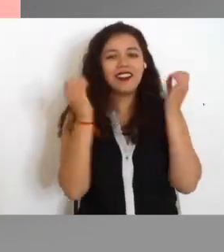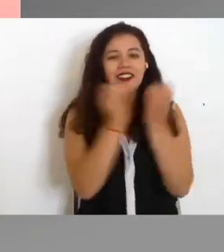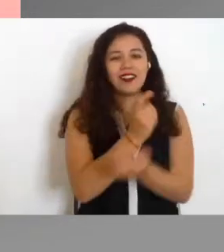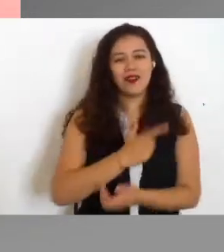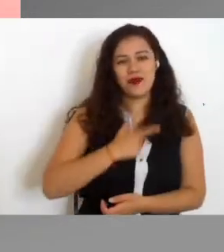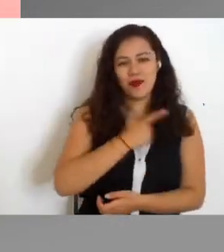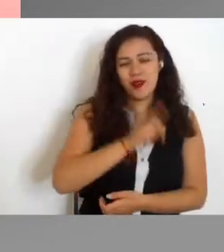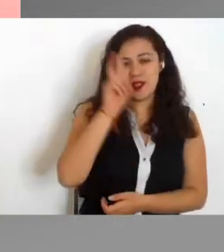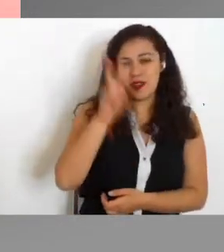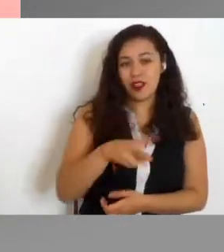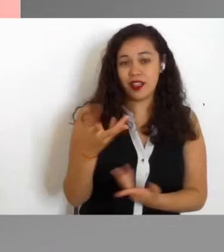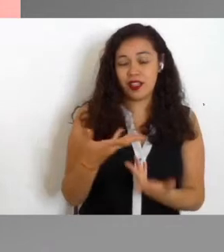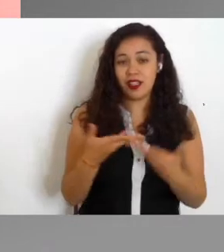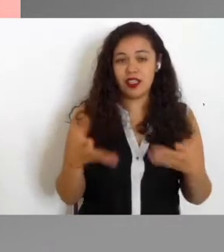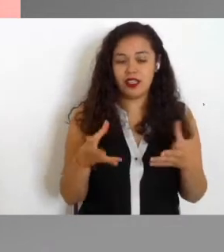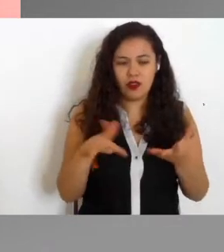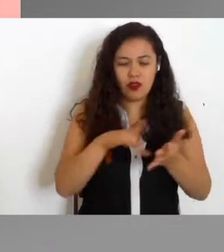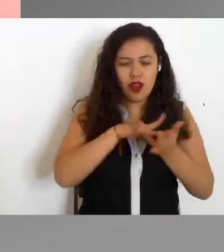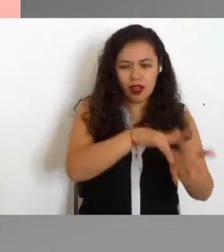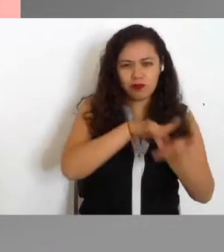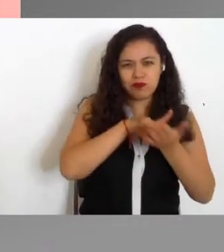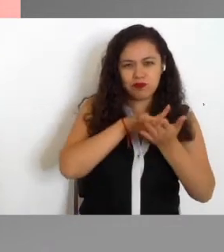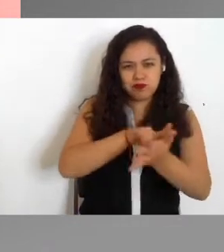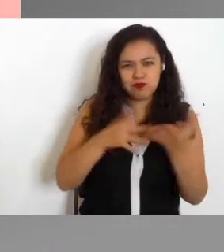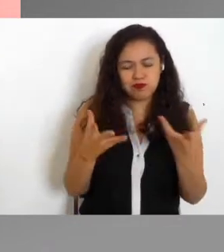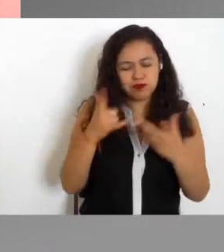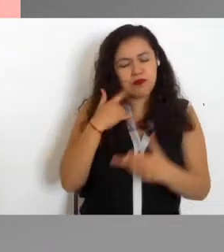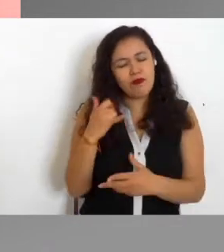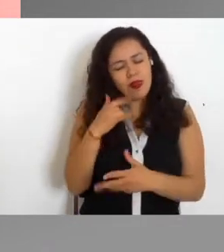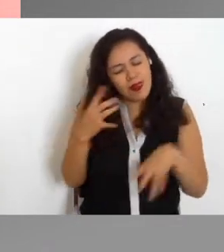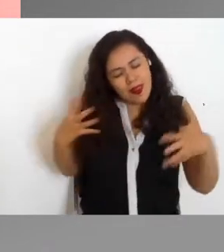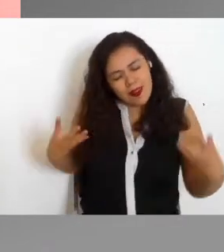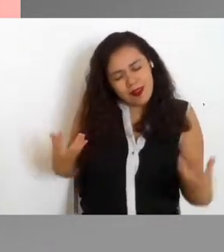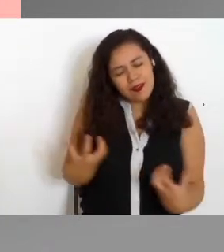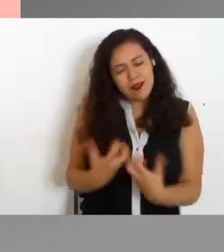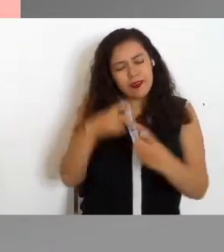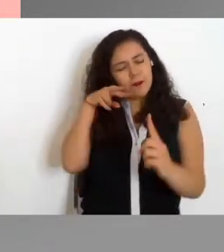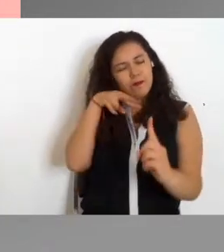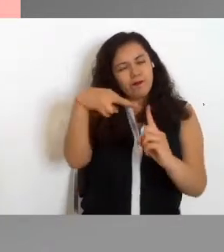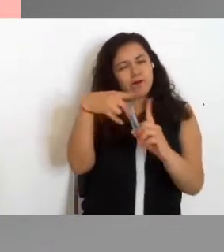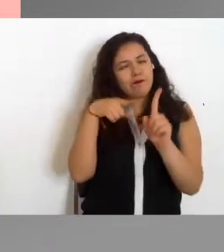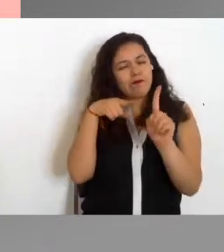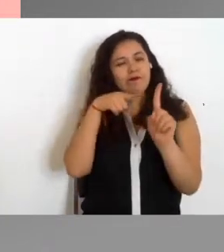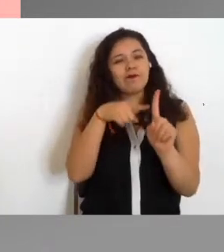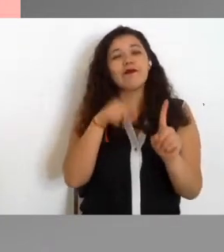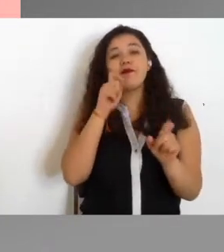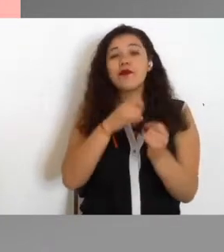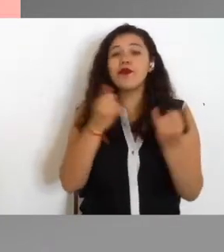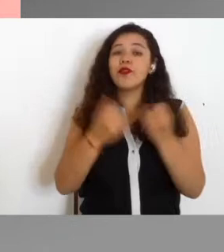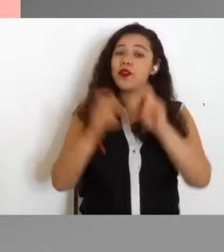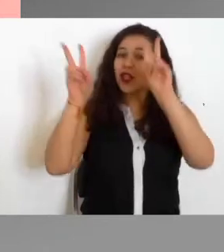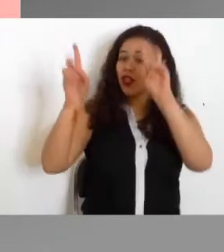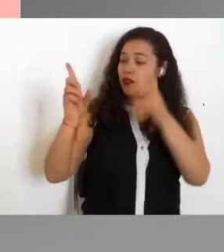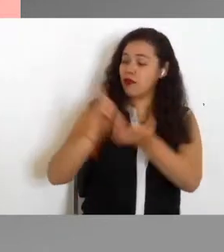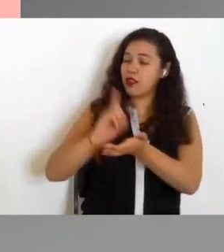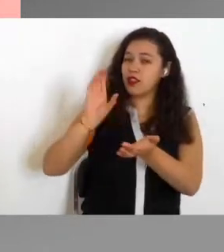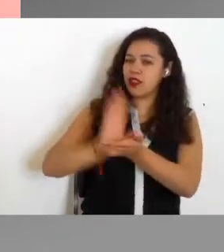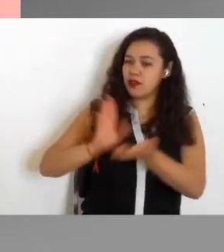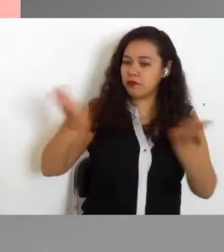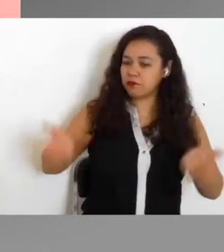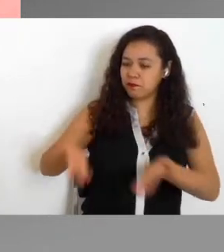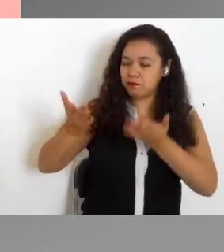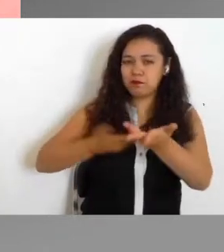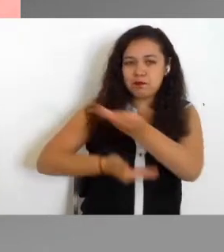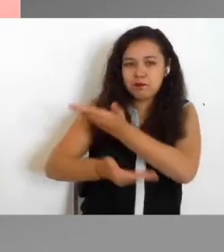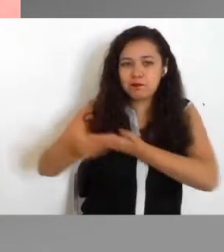porque somos un cúmulo de ayuda, un cúmulo de esfuerzos, un cúmulo de visiones, y así ha funcionado también este tema de la discapacidad, ¿no? Compartiendo